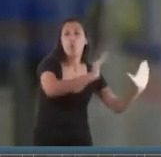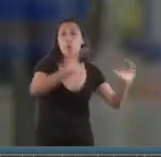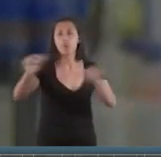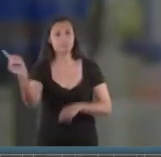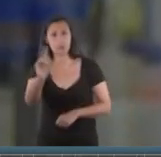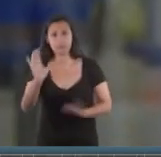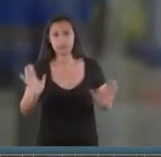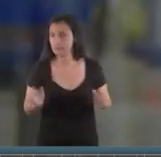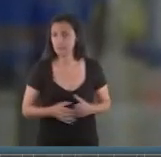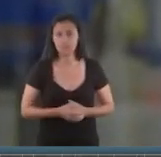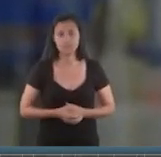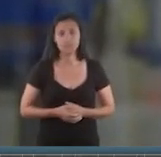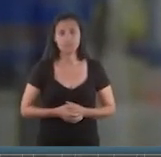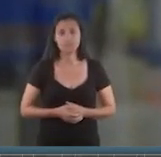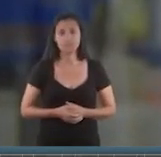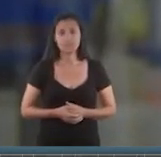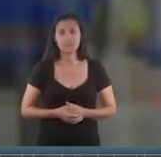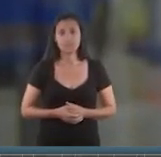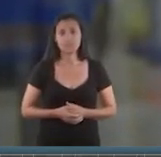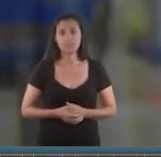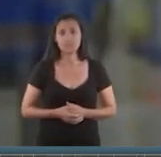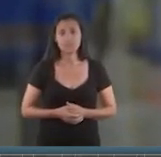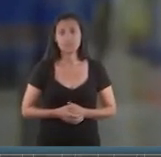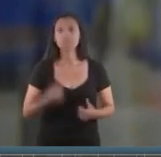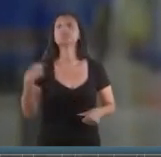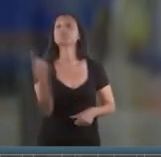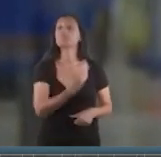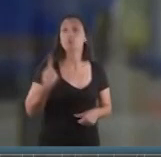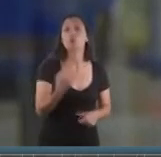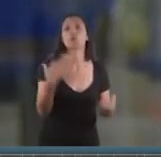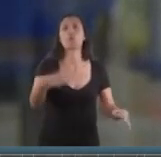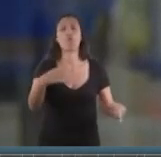nos perjudican y perjudican al país y al mundo, ¿no?